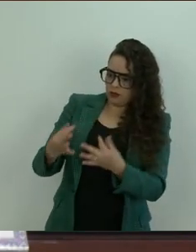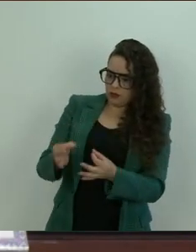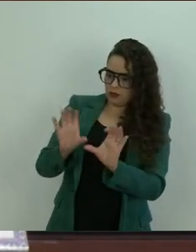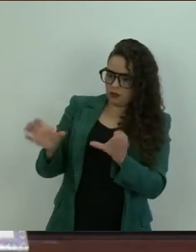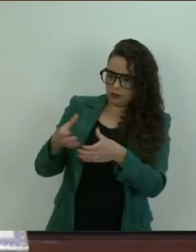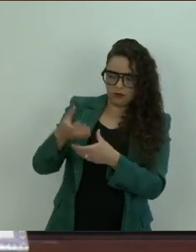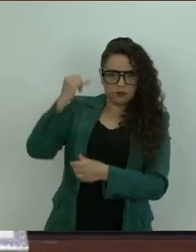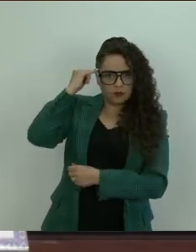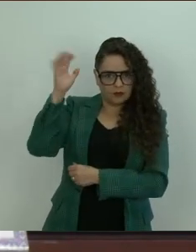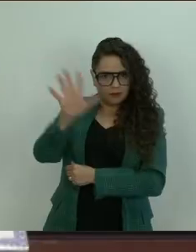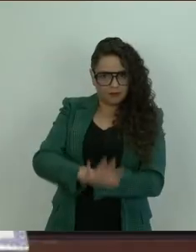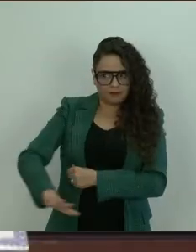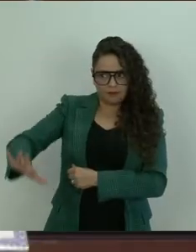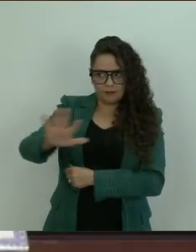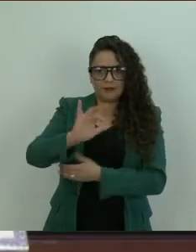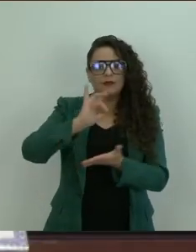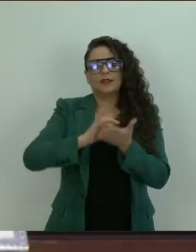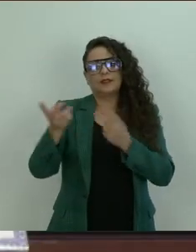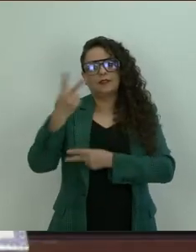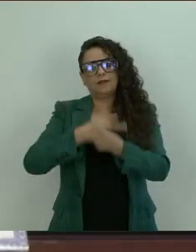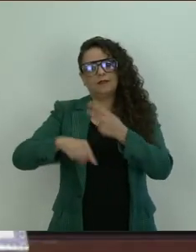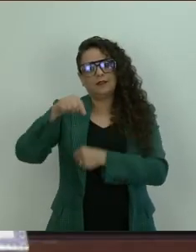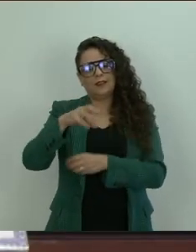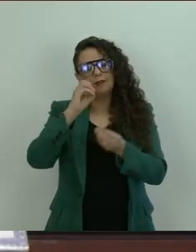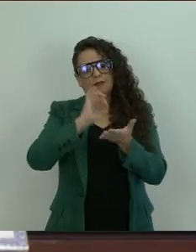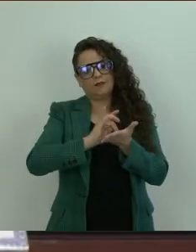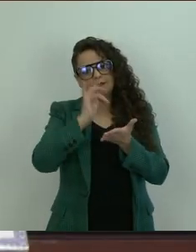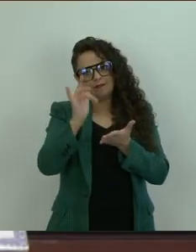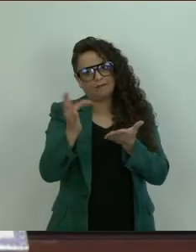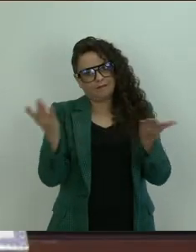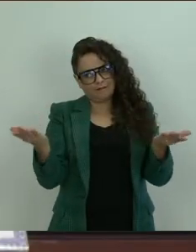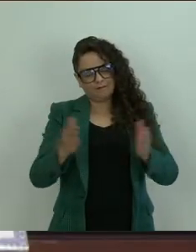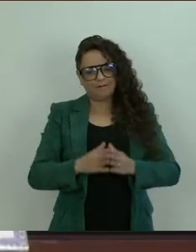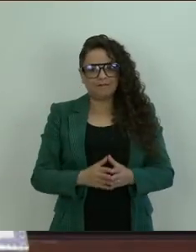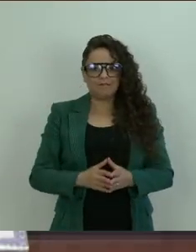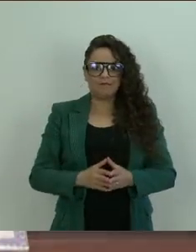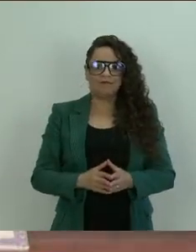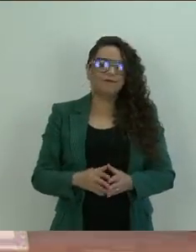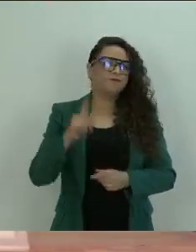Muchas gracias por su presencia y muchas gracias también por su apoyo.